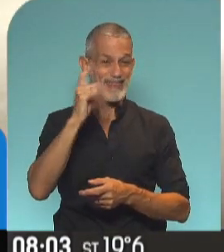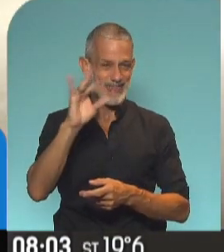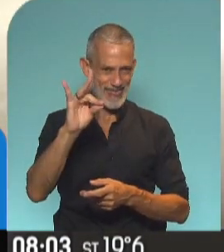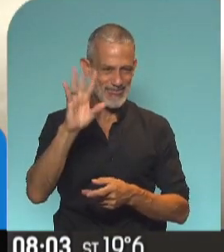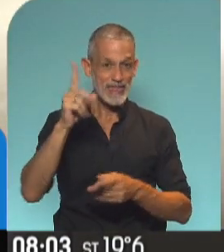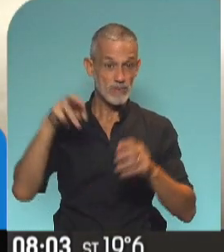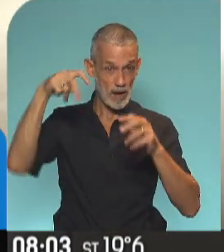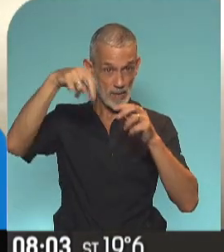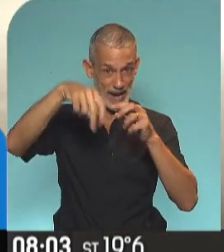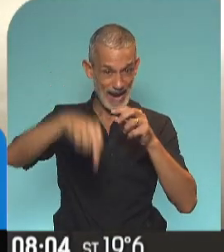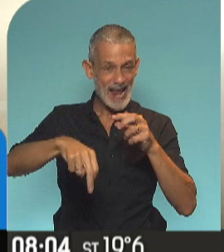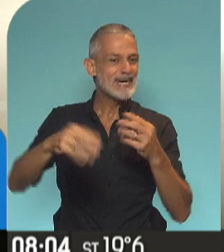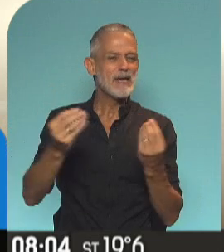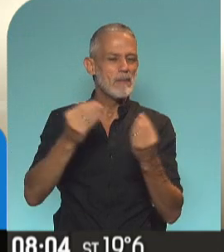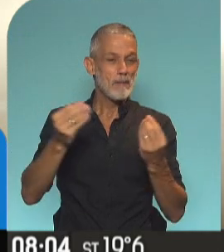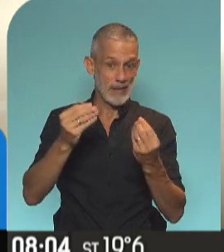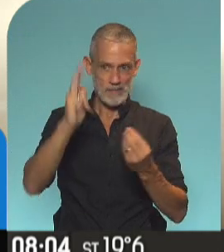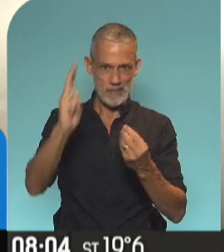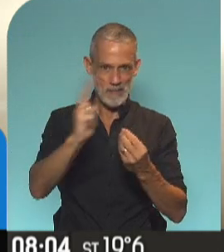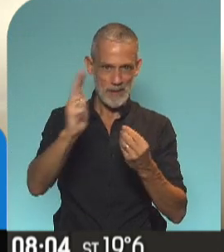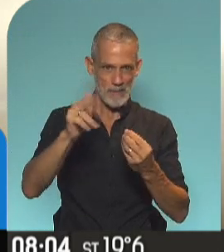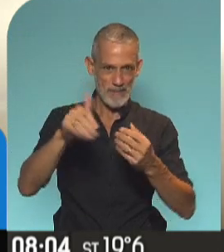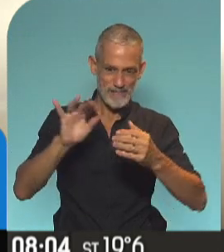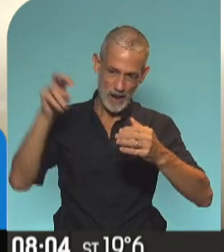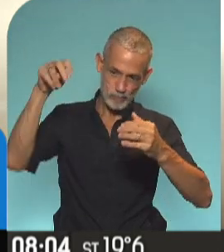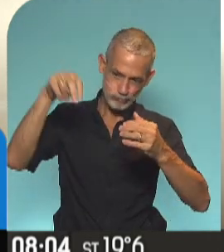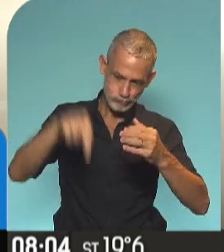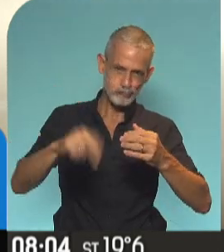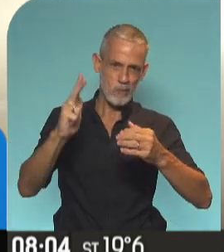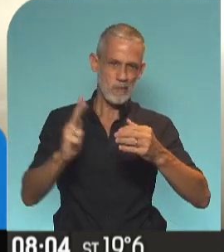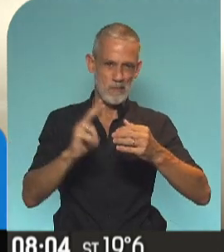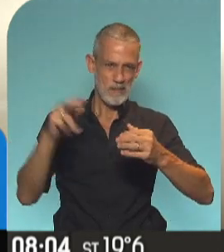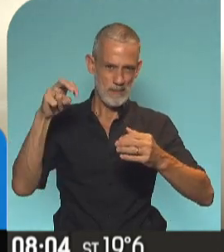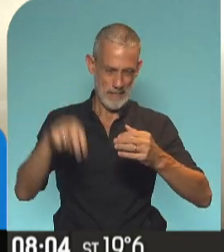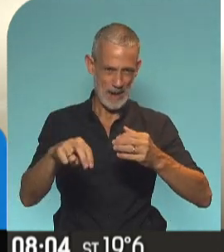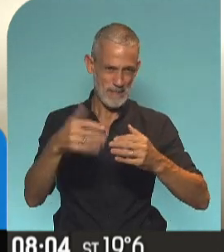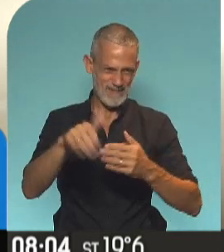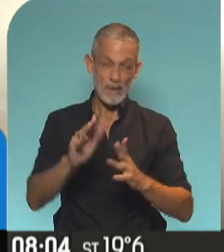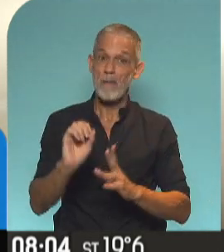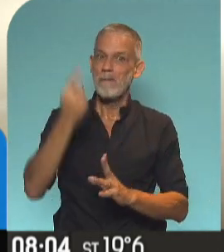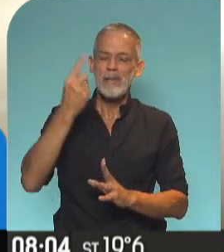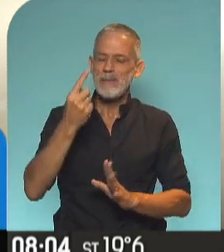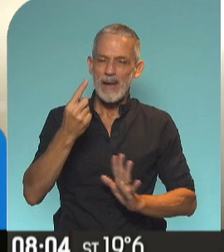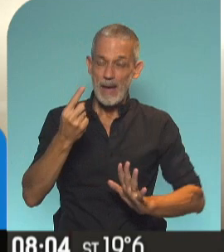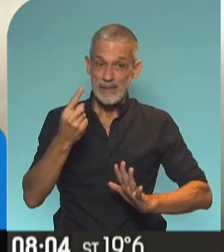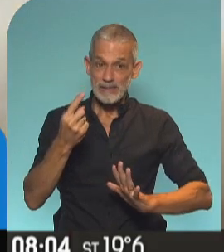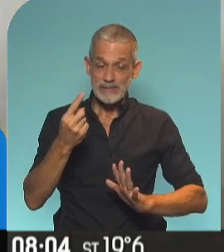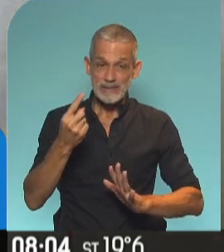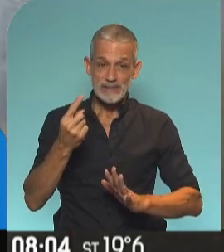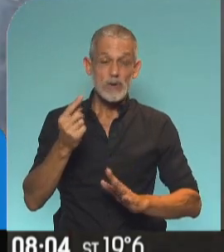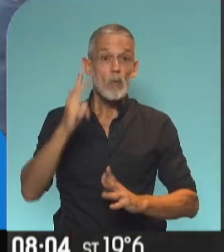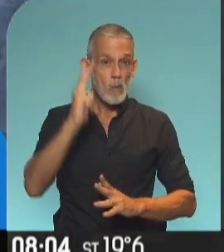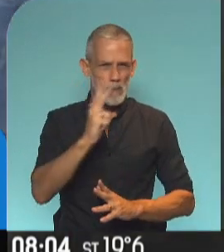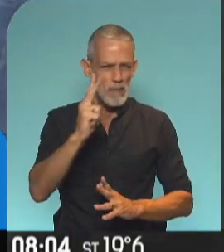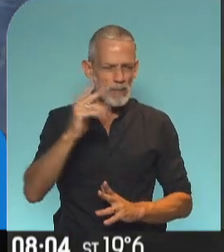la escalerilla, para que el sumo pontífice baje a tierra y por primera vez justamente un